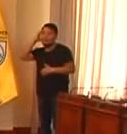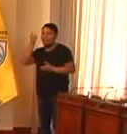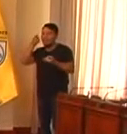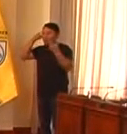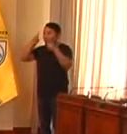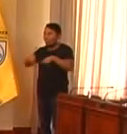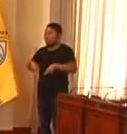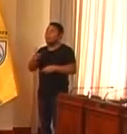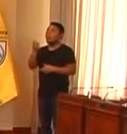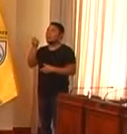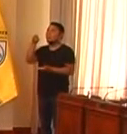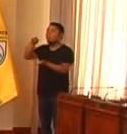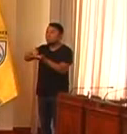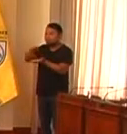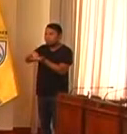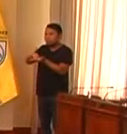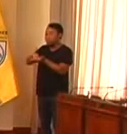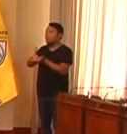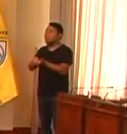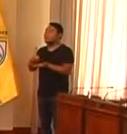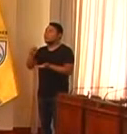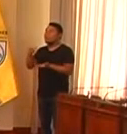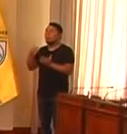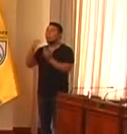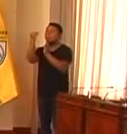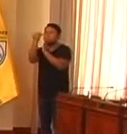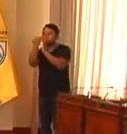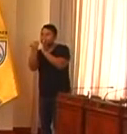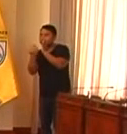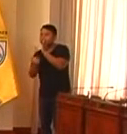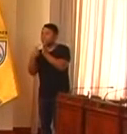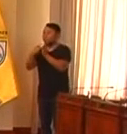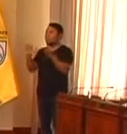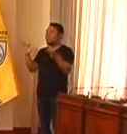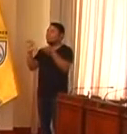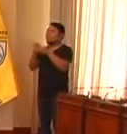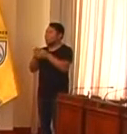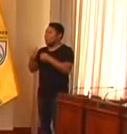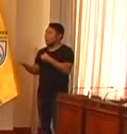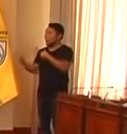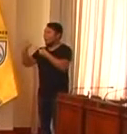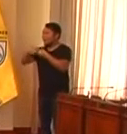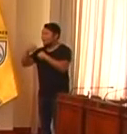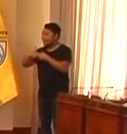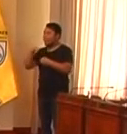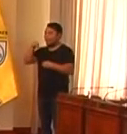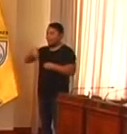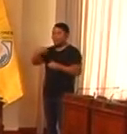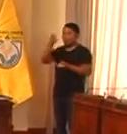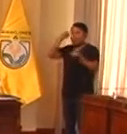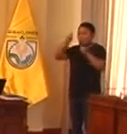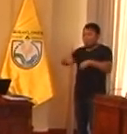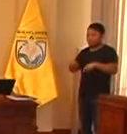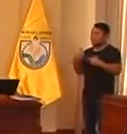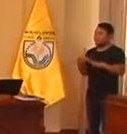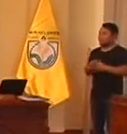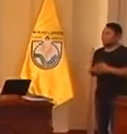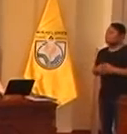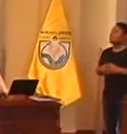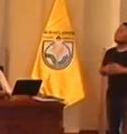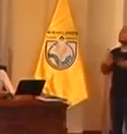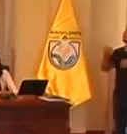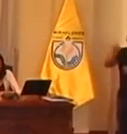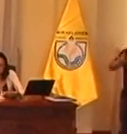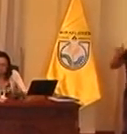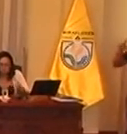los estados financieros y presupuestarios que en detalle y como anexo forman parte integrante del presente acuerdo. Ofrezco el uso